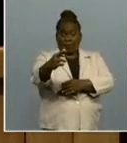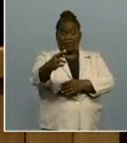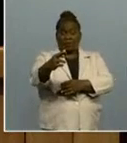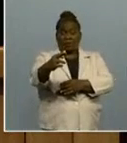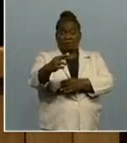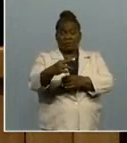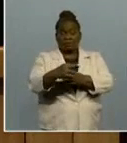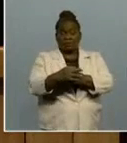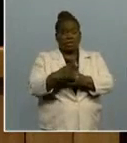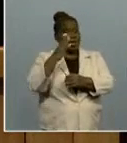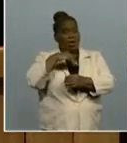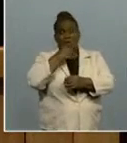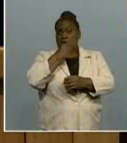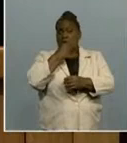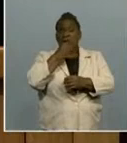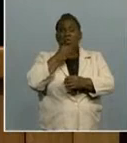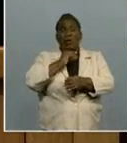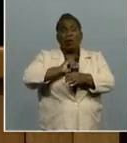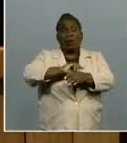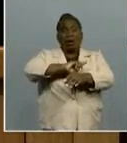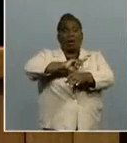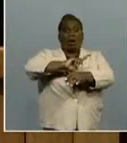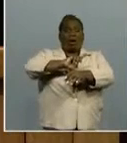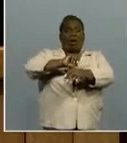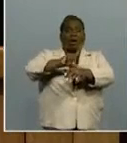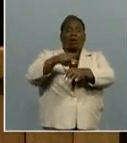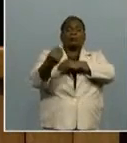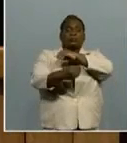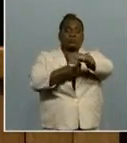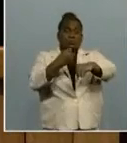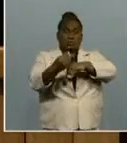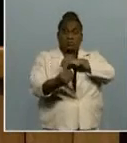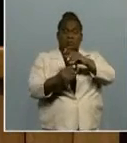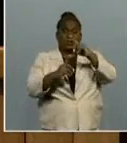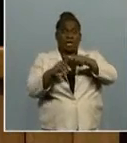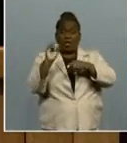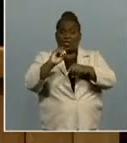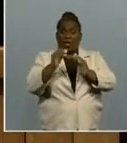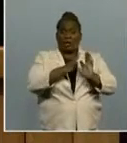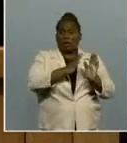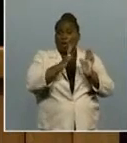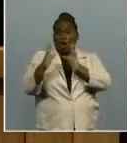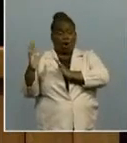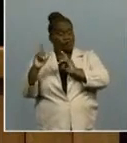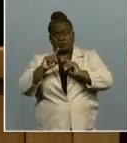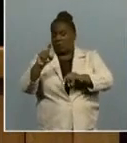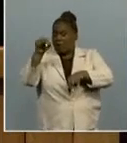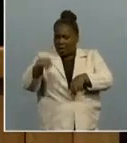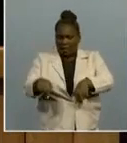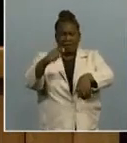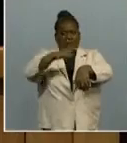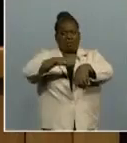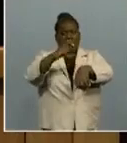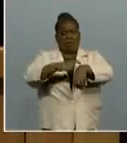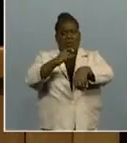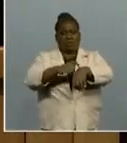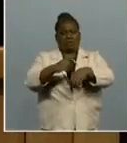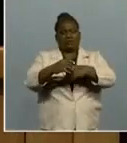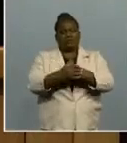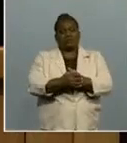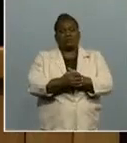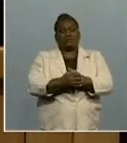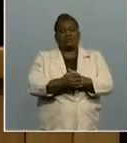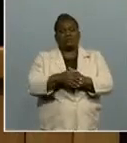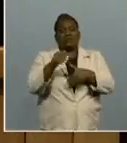sola no podíamos seguir postergando esa transformación orientada estimular el desarrollo y la participación articulada